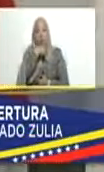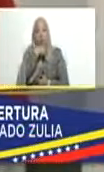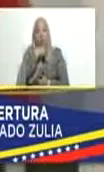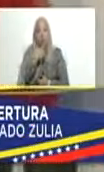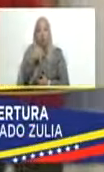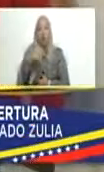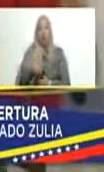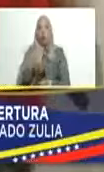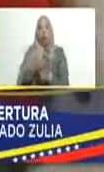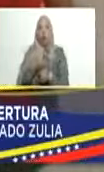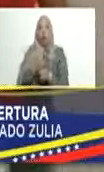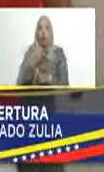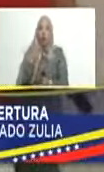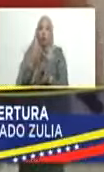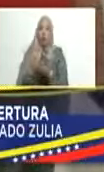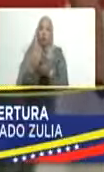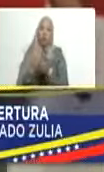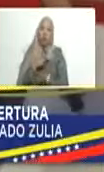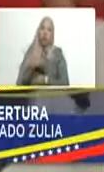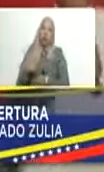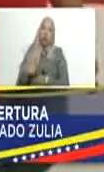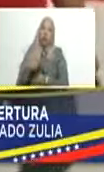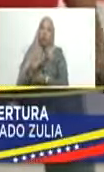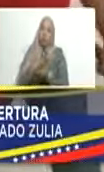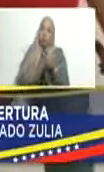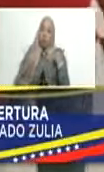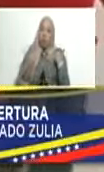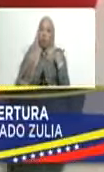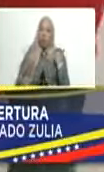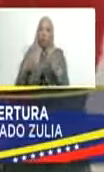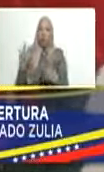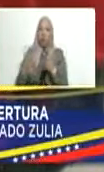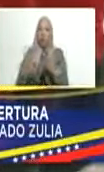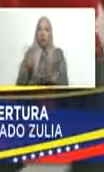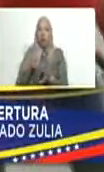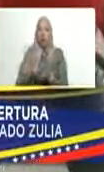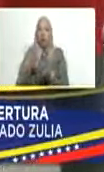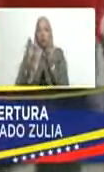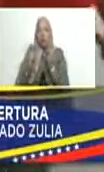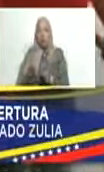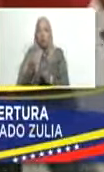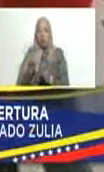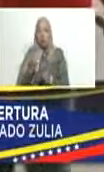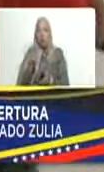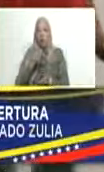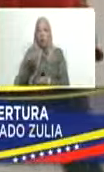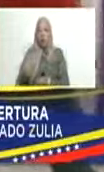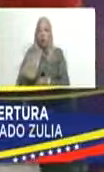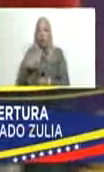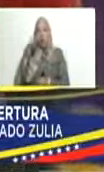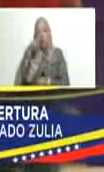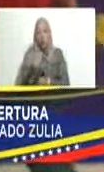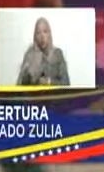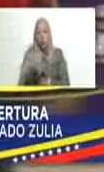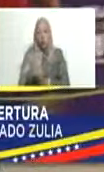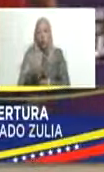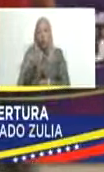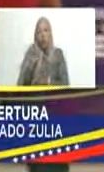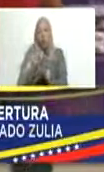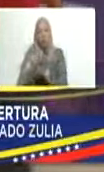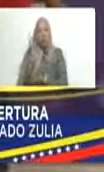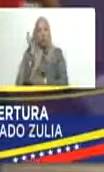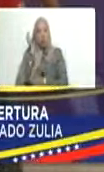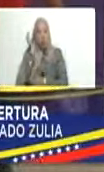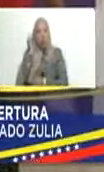estamos aquí agradecida con usted, presidente, por haber hecho realidad para que nuestro pueblo, nuestras